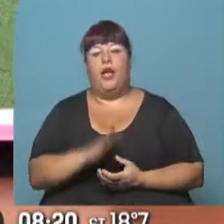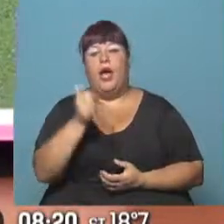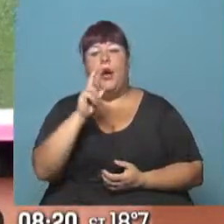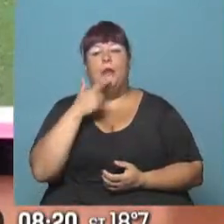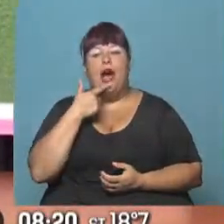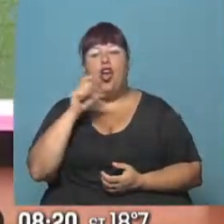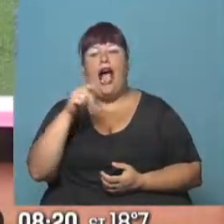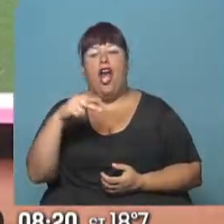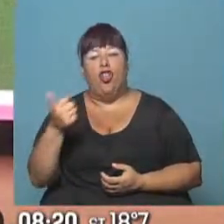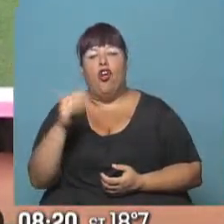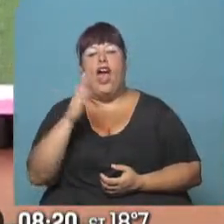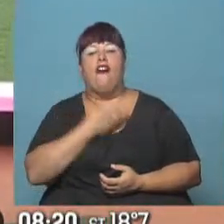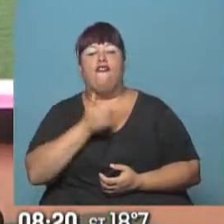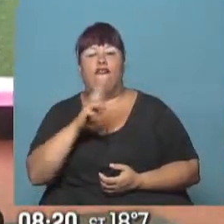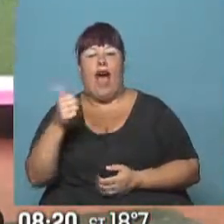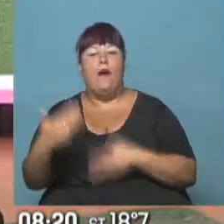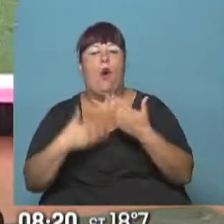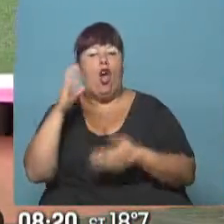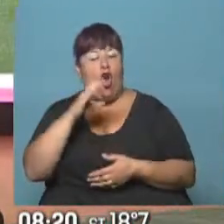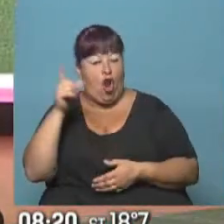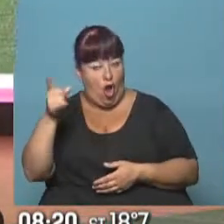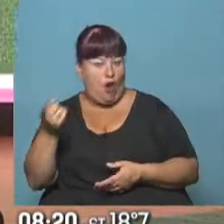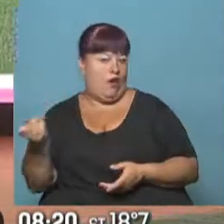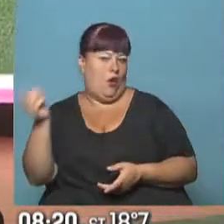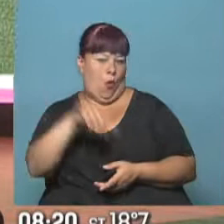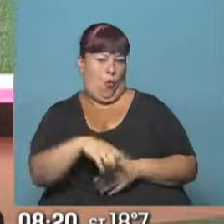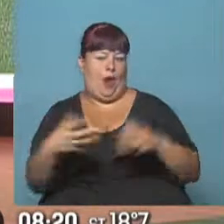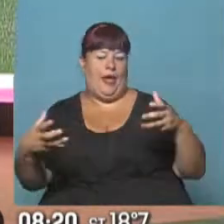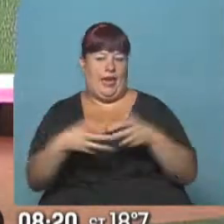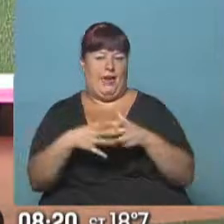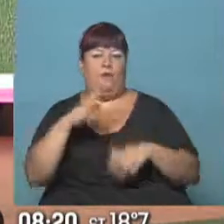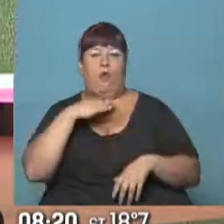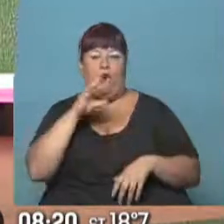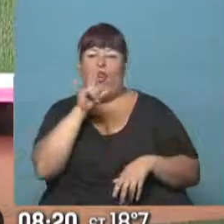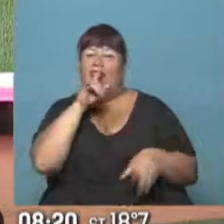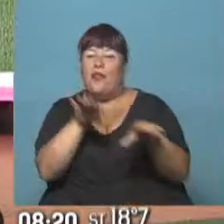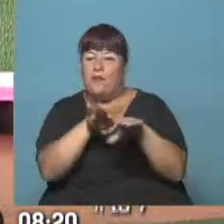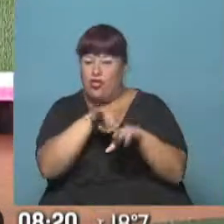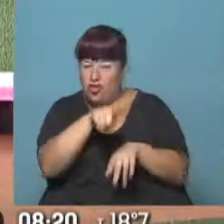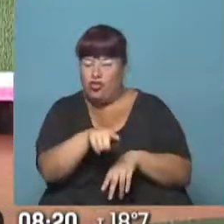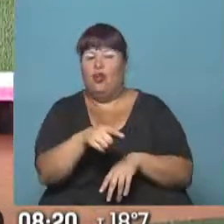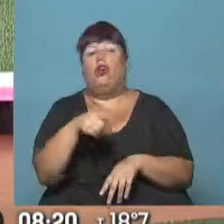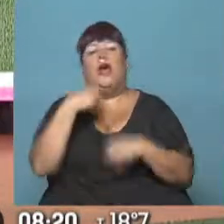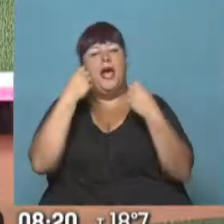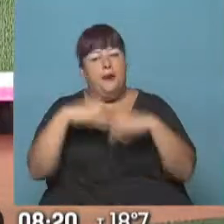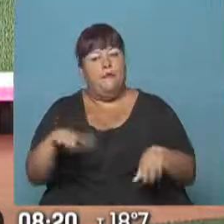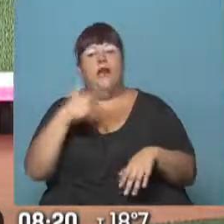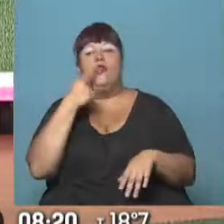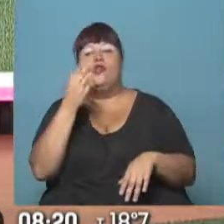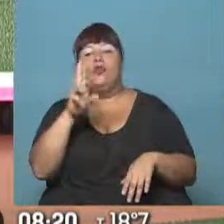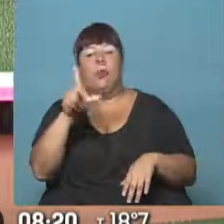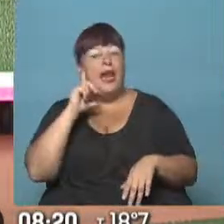Barrios, Cardona, Fabra, los futbolistas colombianos que ya se reincorporaron al plantel de Guillermo Barros Esqueloto, que comienza la